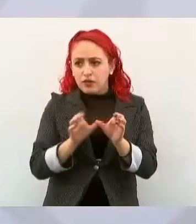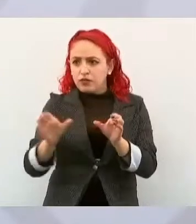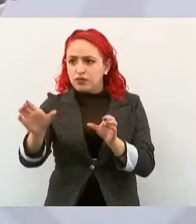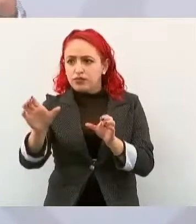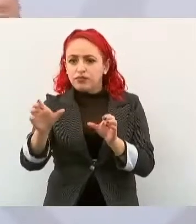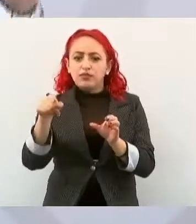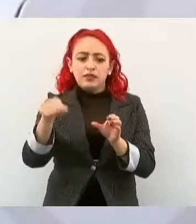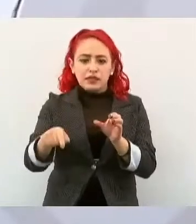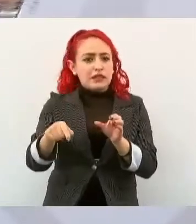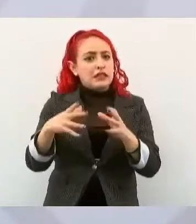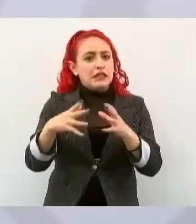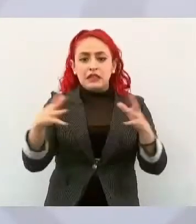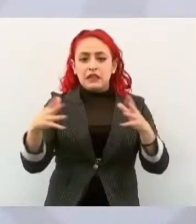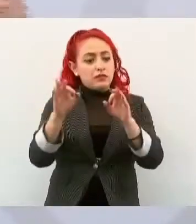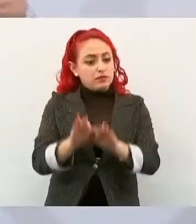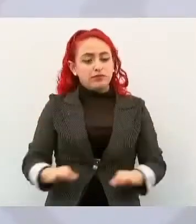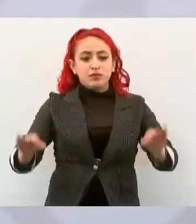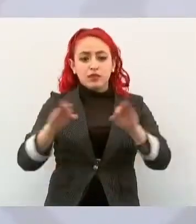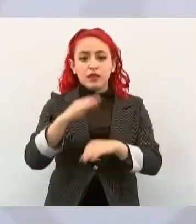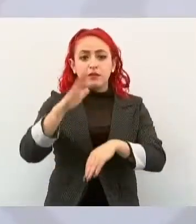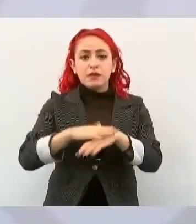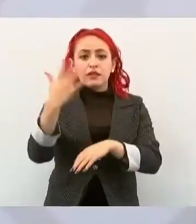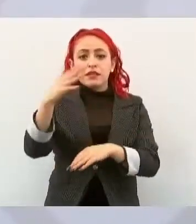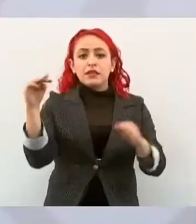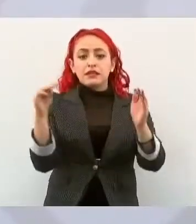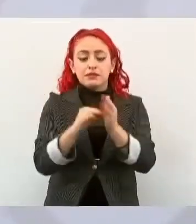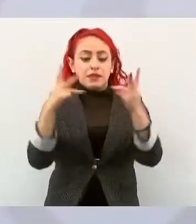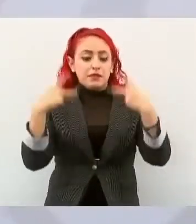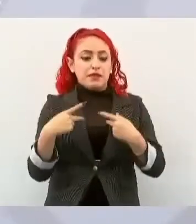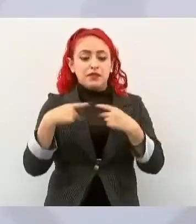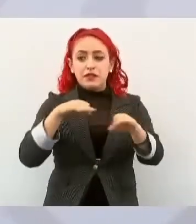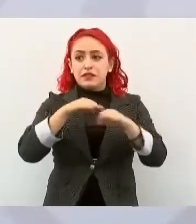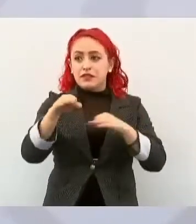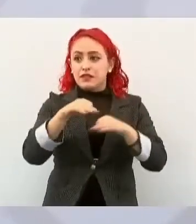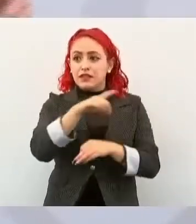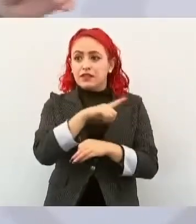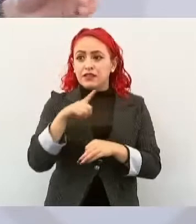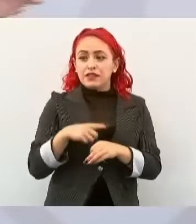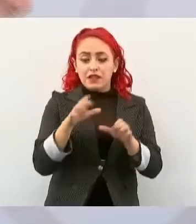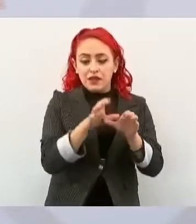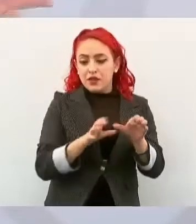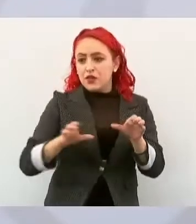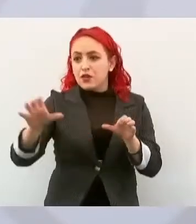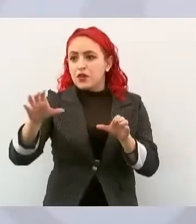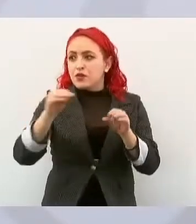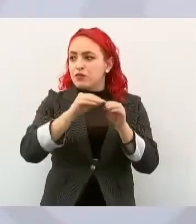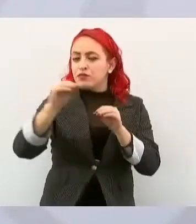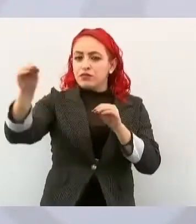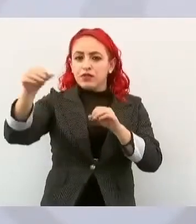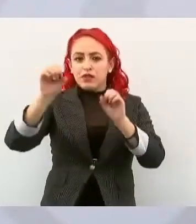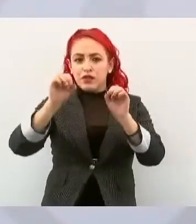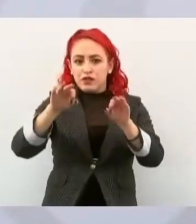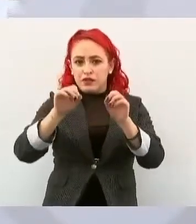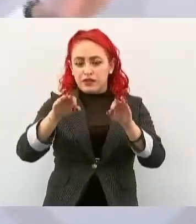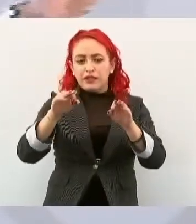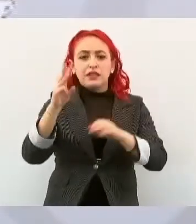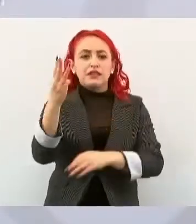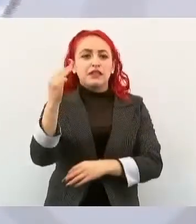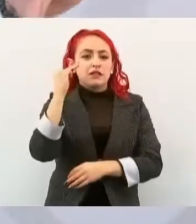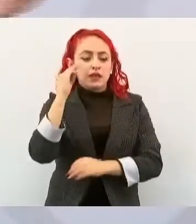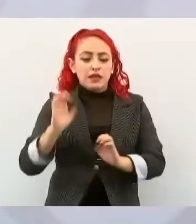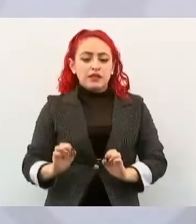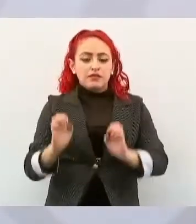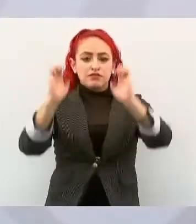Una descentralización grande de más de 10,000 trabajadores que tiene que ir en estas etapas y en este lugar, en Tres Marías, en el